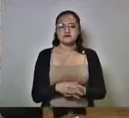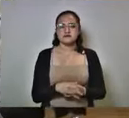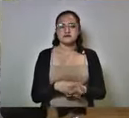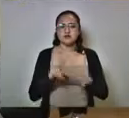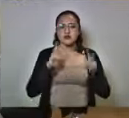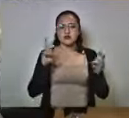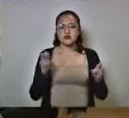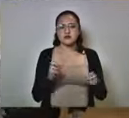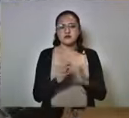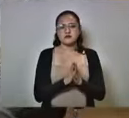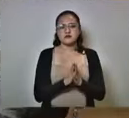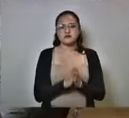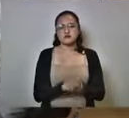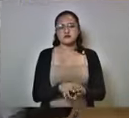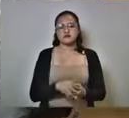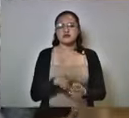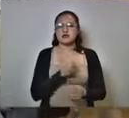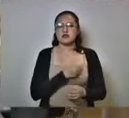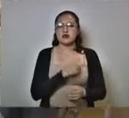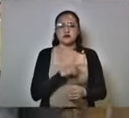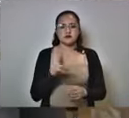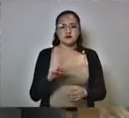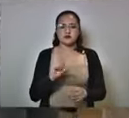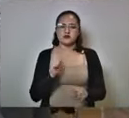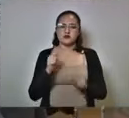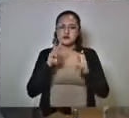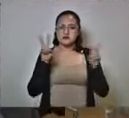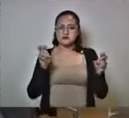De otro tema que no sea salud, por favor.